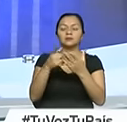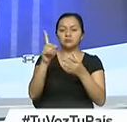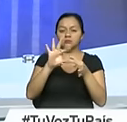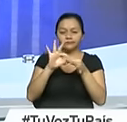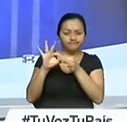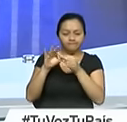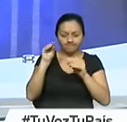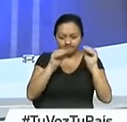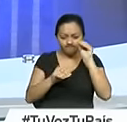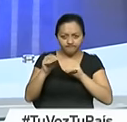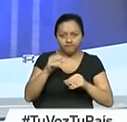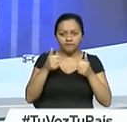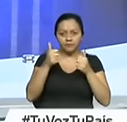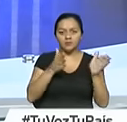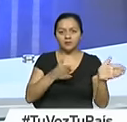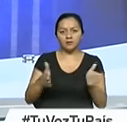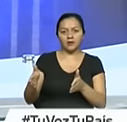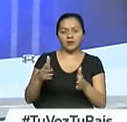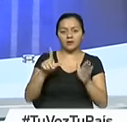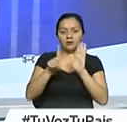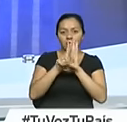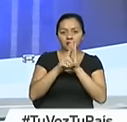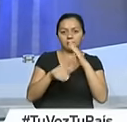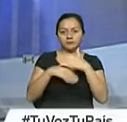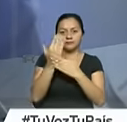correcta implementación de políticas públicas.